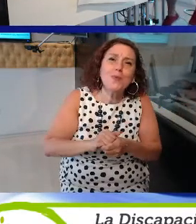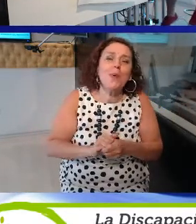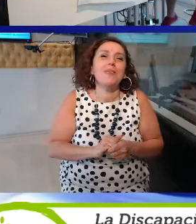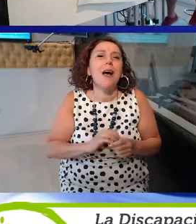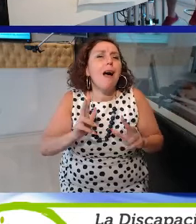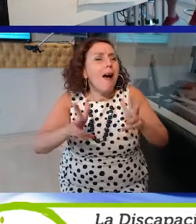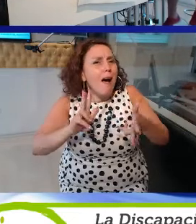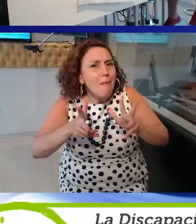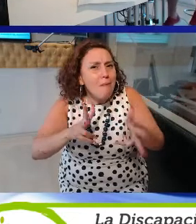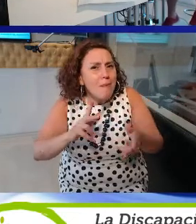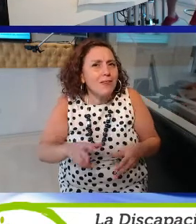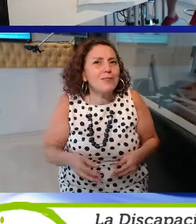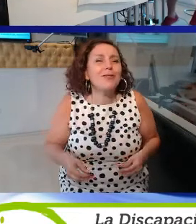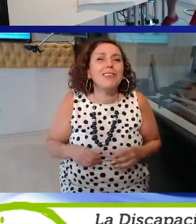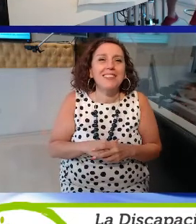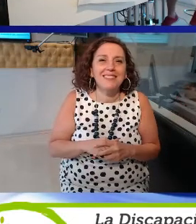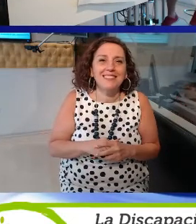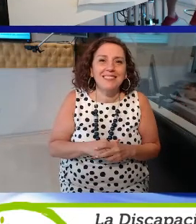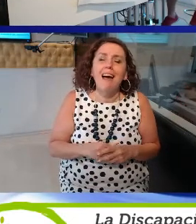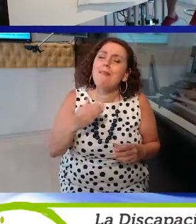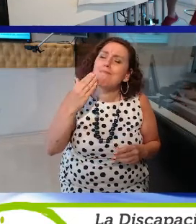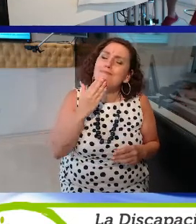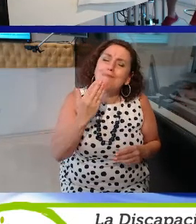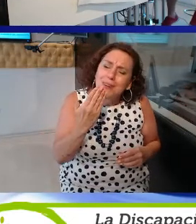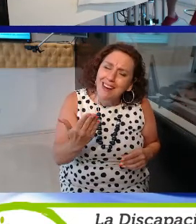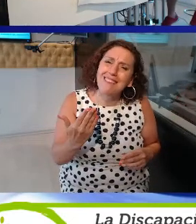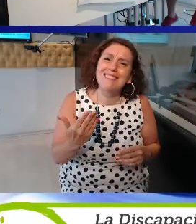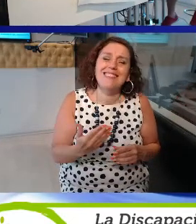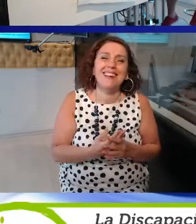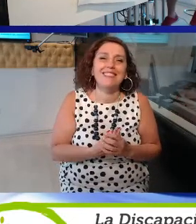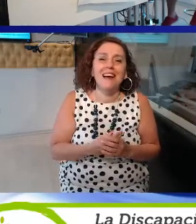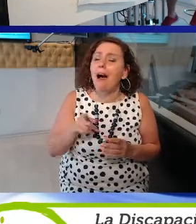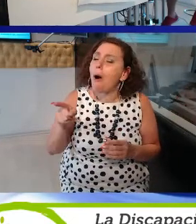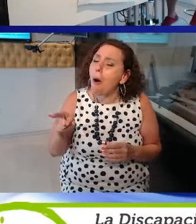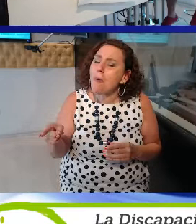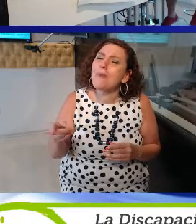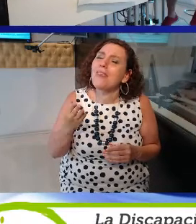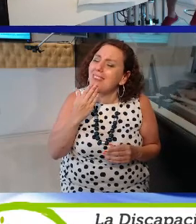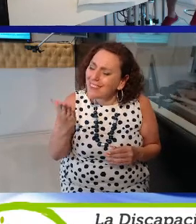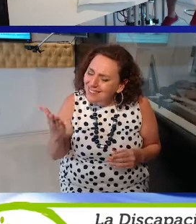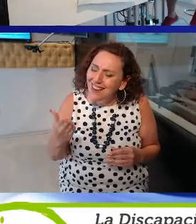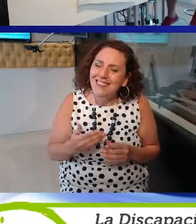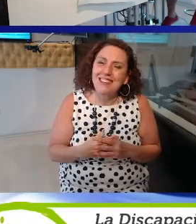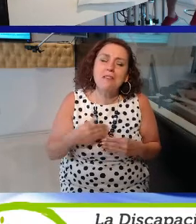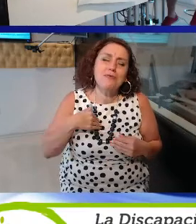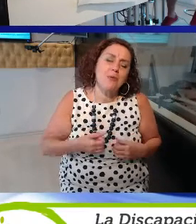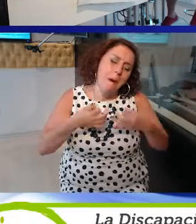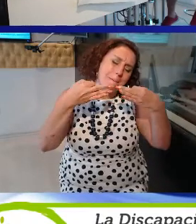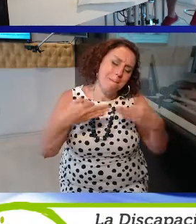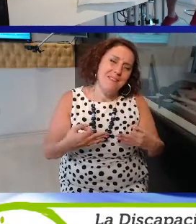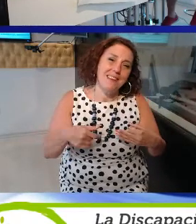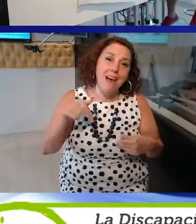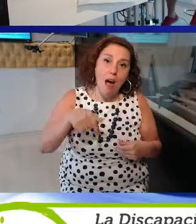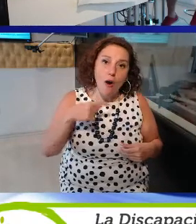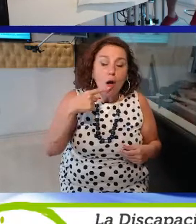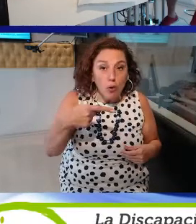de la lengua de señas. Así que muchísimas gracias por haber venido. A ustedes por invitarme, me sentí muy cómoda. Bueno, y ahora entonces